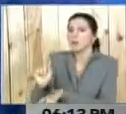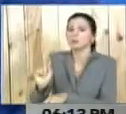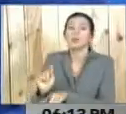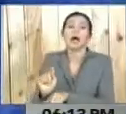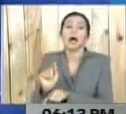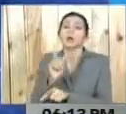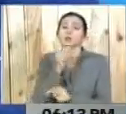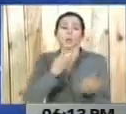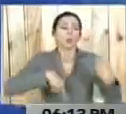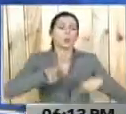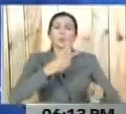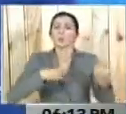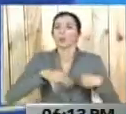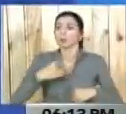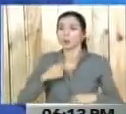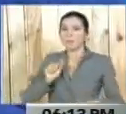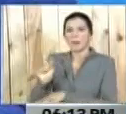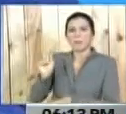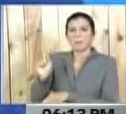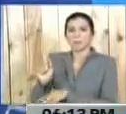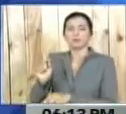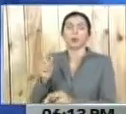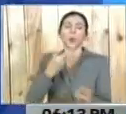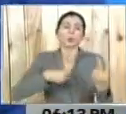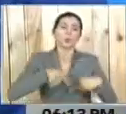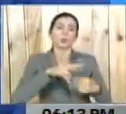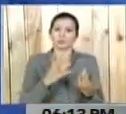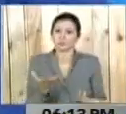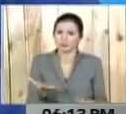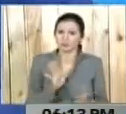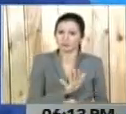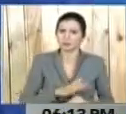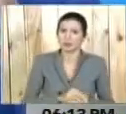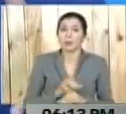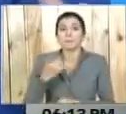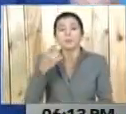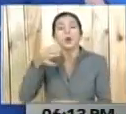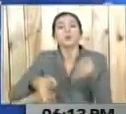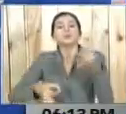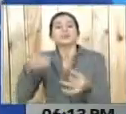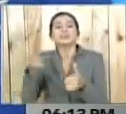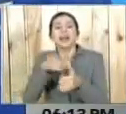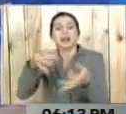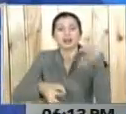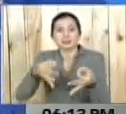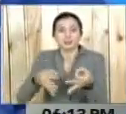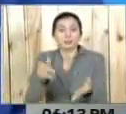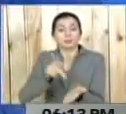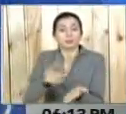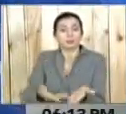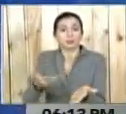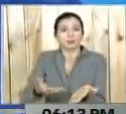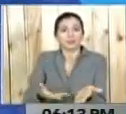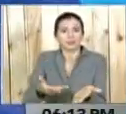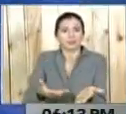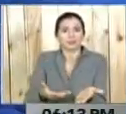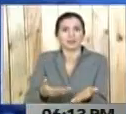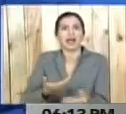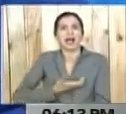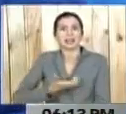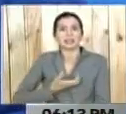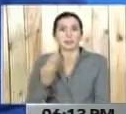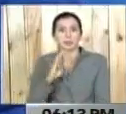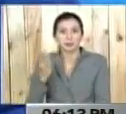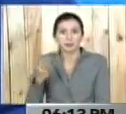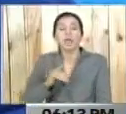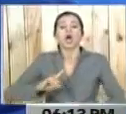piedra y escondo la mano. Es decir, pese a que Primero Justicia tiene un papel protagónico, no con cualquier actor, con el alcalde del municipio de Sucre, el alcalde Ocariz, que está participando, incluso